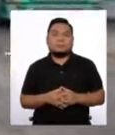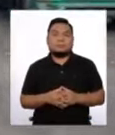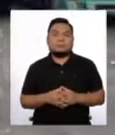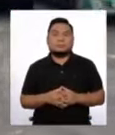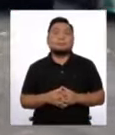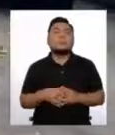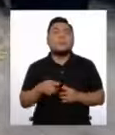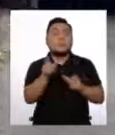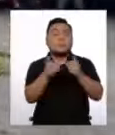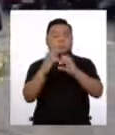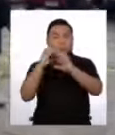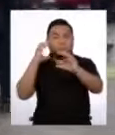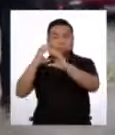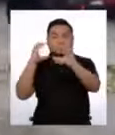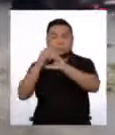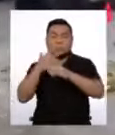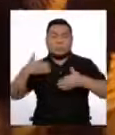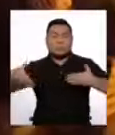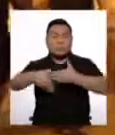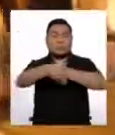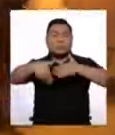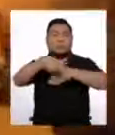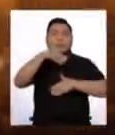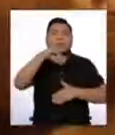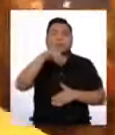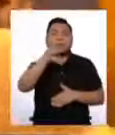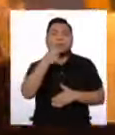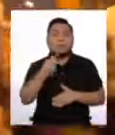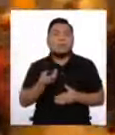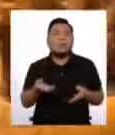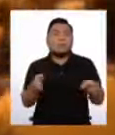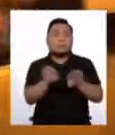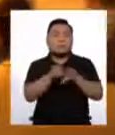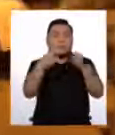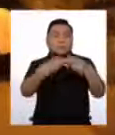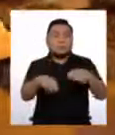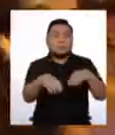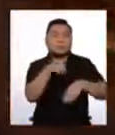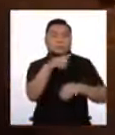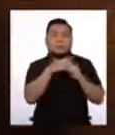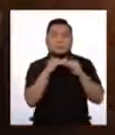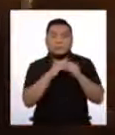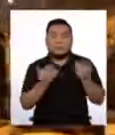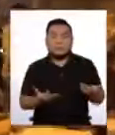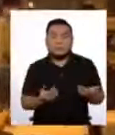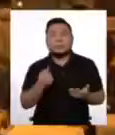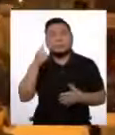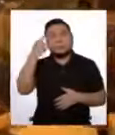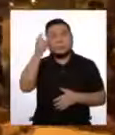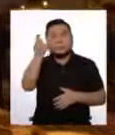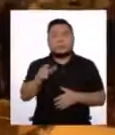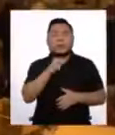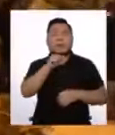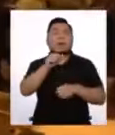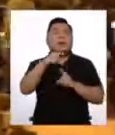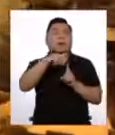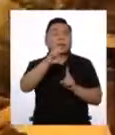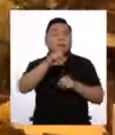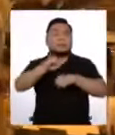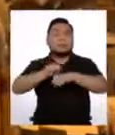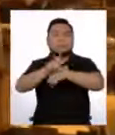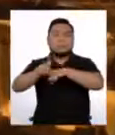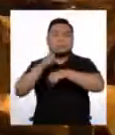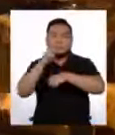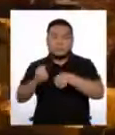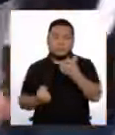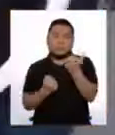Decenas de camiones tomaron la avenida Nicolás Sayón ante cierre del mercado de frutas. Trenos de Ate y San Luis los replegaron